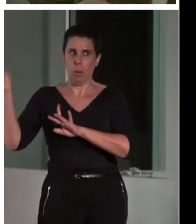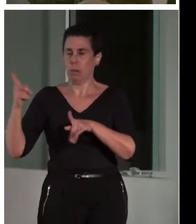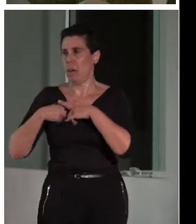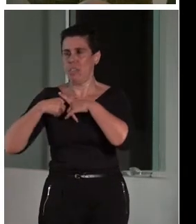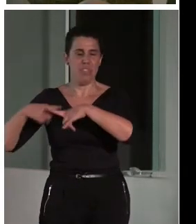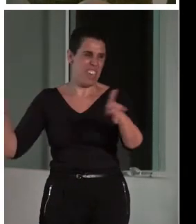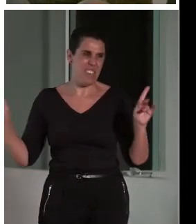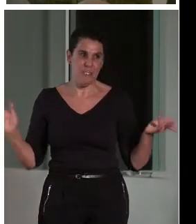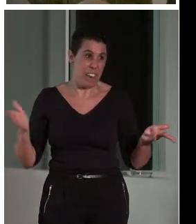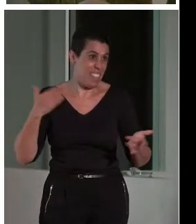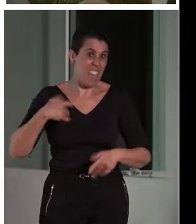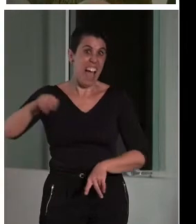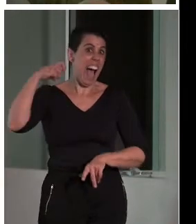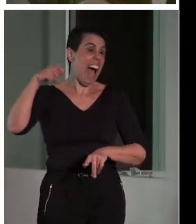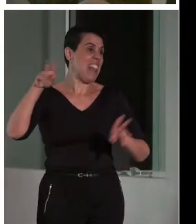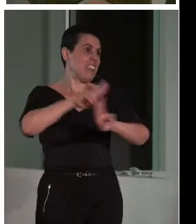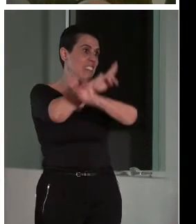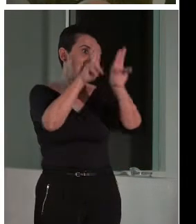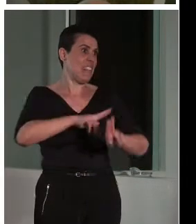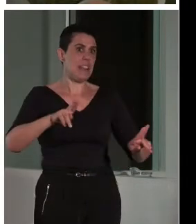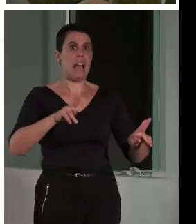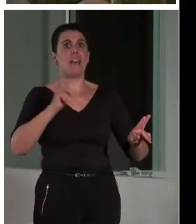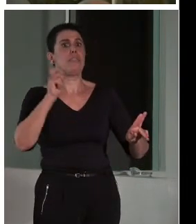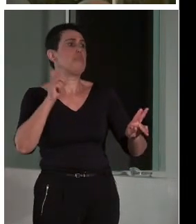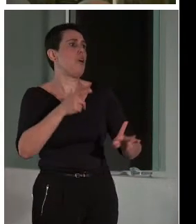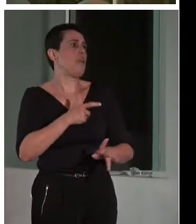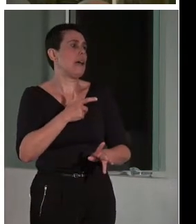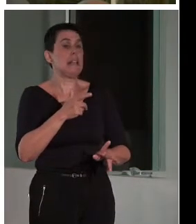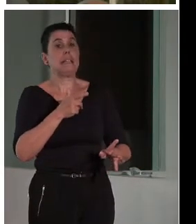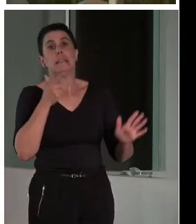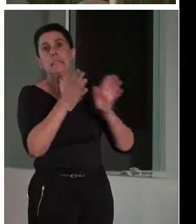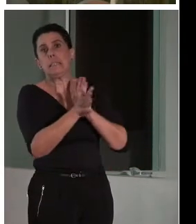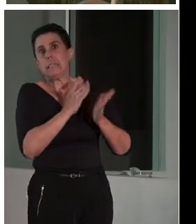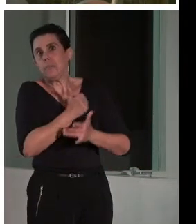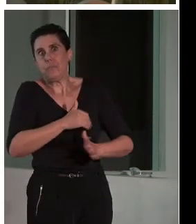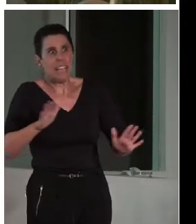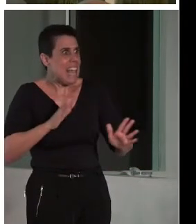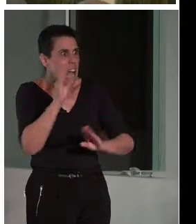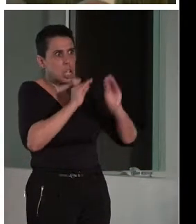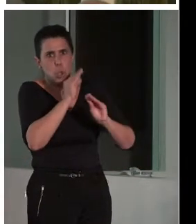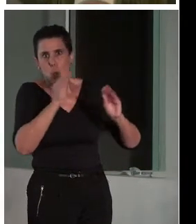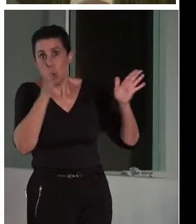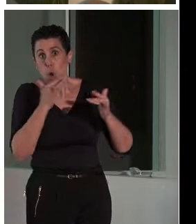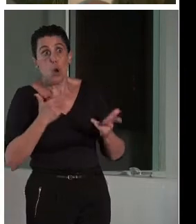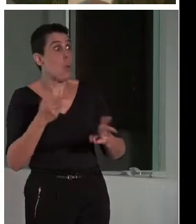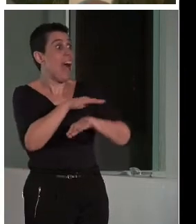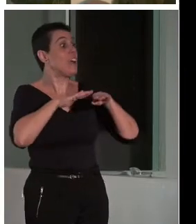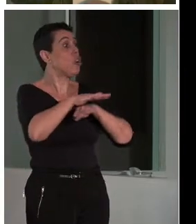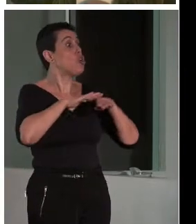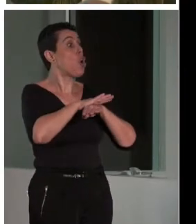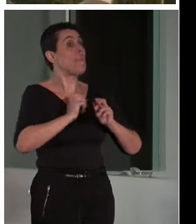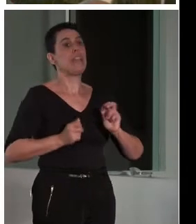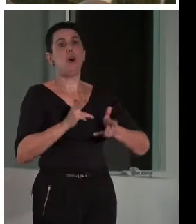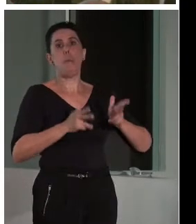donde ya es el desespero donde ya escribimos a ministros donde decimos bueno no puede ser el gobierno regional vasco en este caso pues no